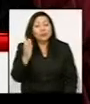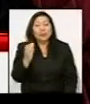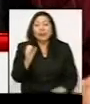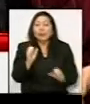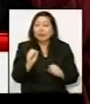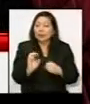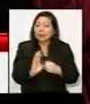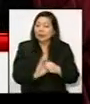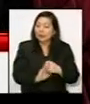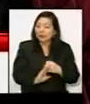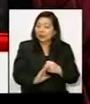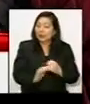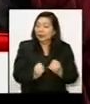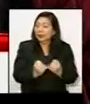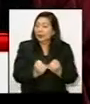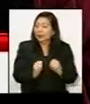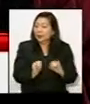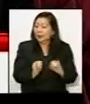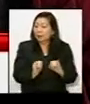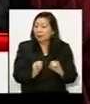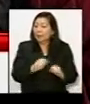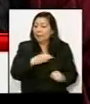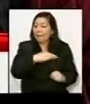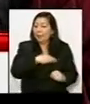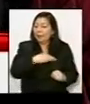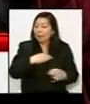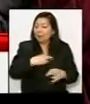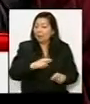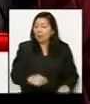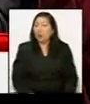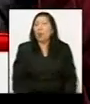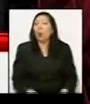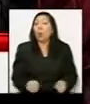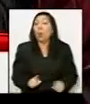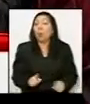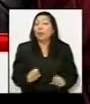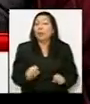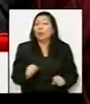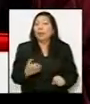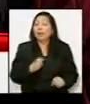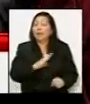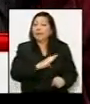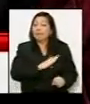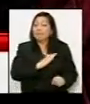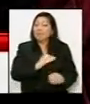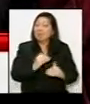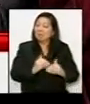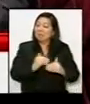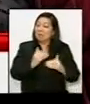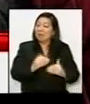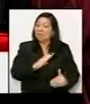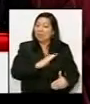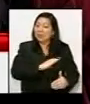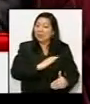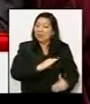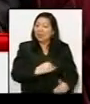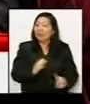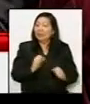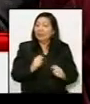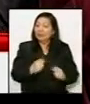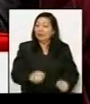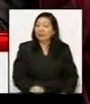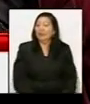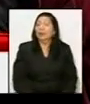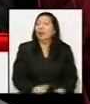garantizarle la independencia al ministerio público aún cuando hay eran fiscales mediáticos fiscales que se queden